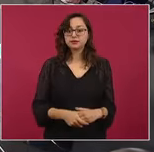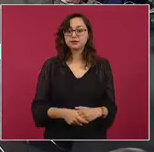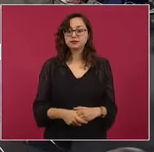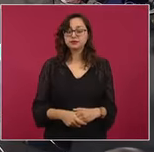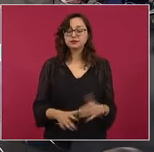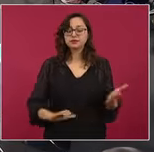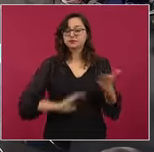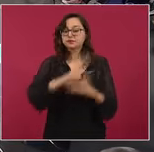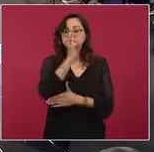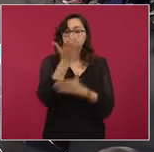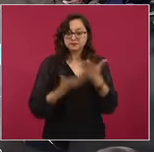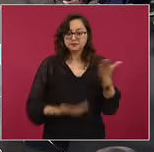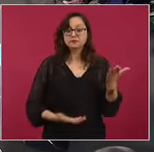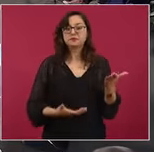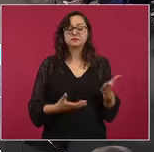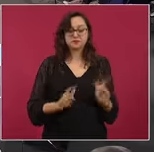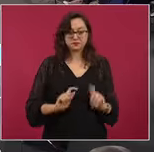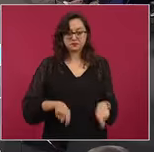y lo que están haciendo